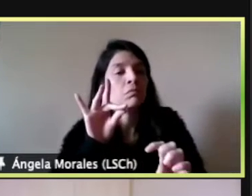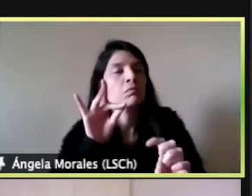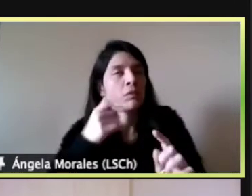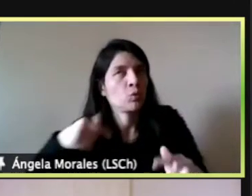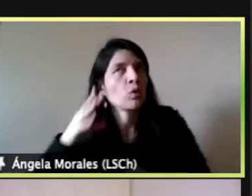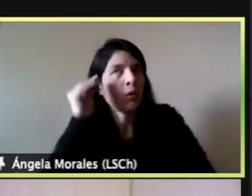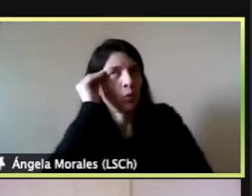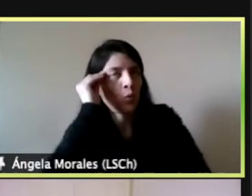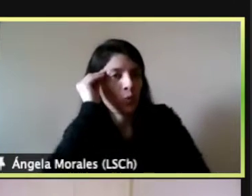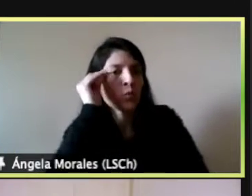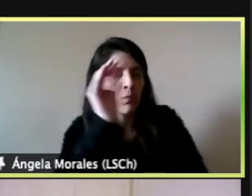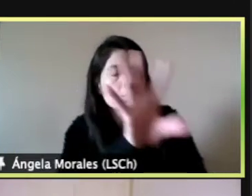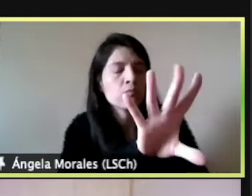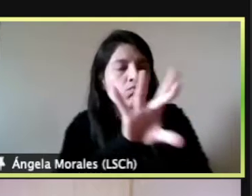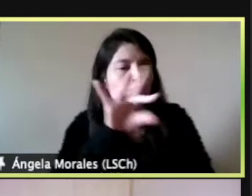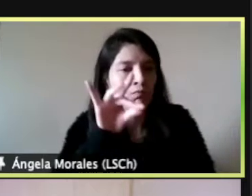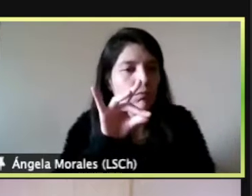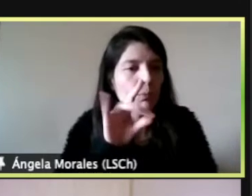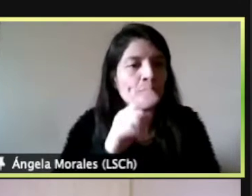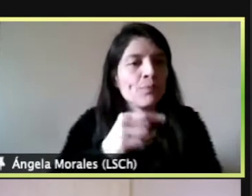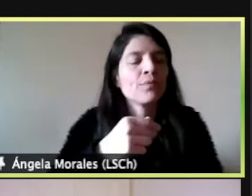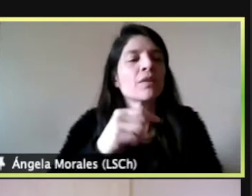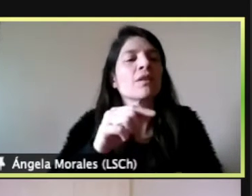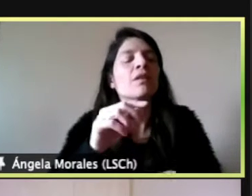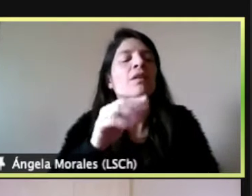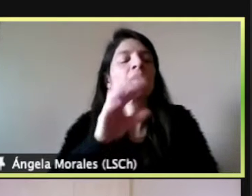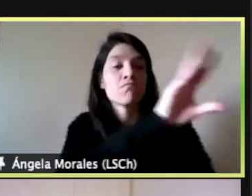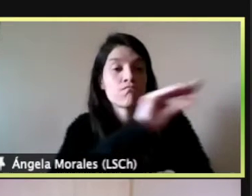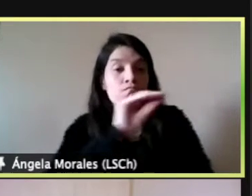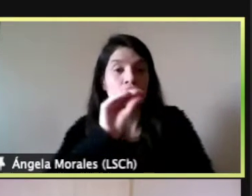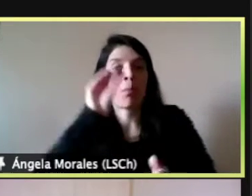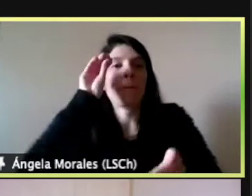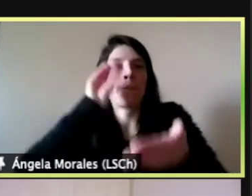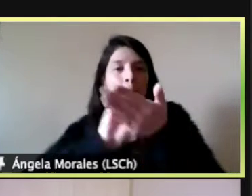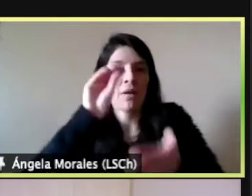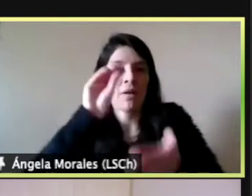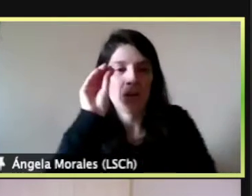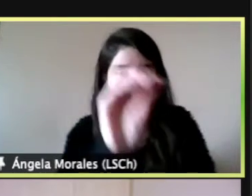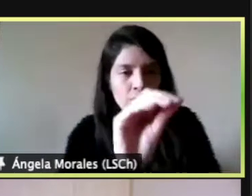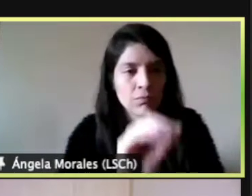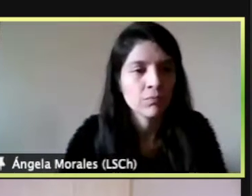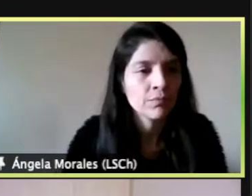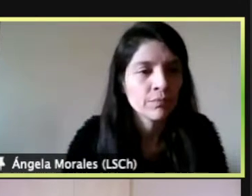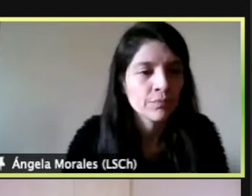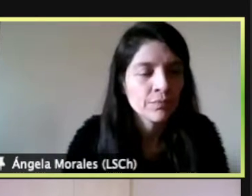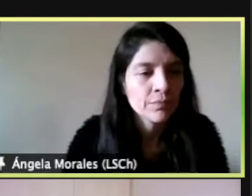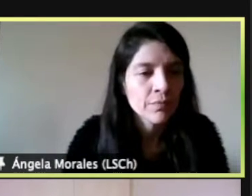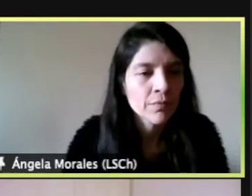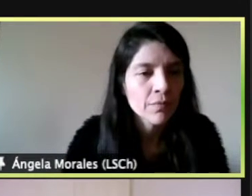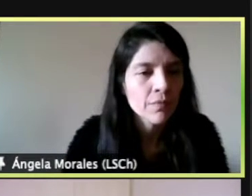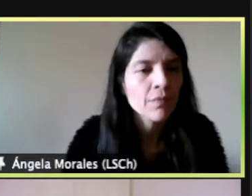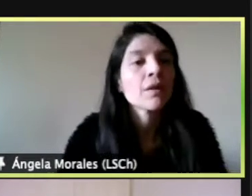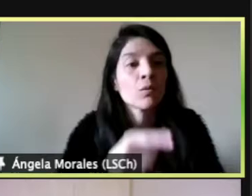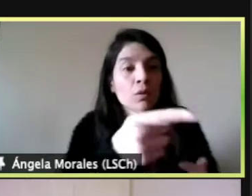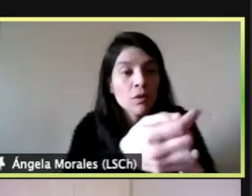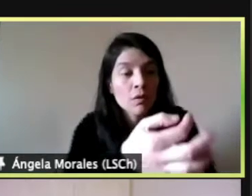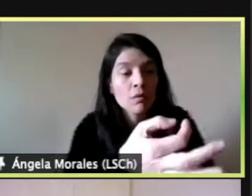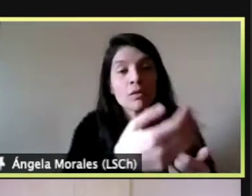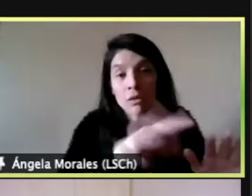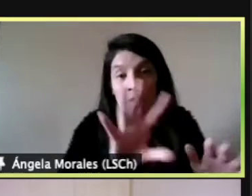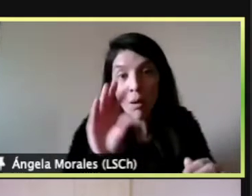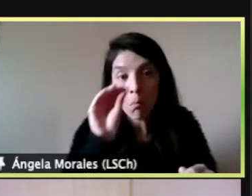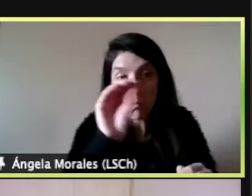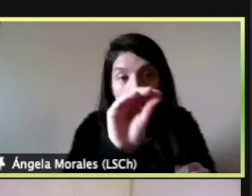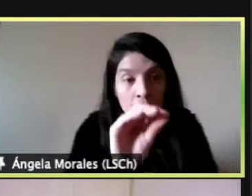yo acá lo voy a pegar. Entonces si yo lo pego acá, me dice inmediatamente, ahí está el valor de